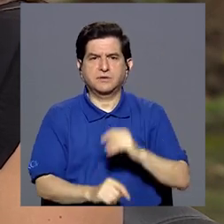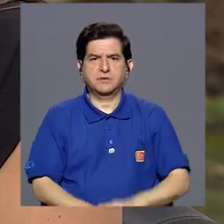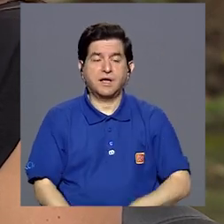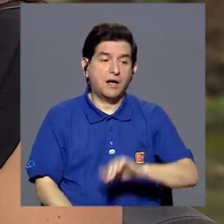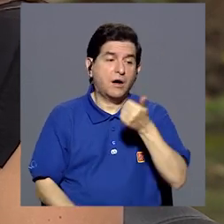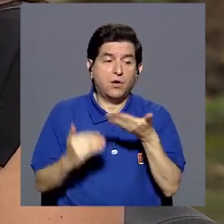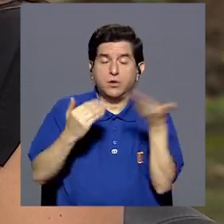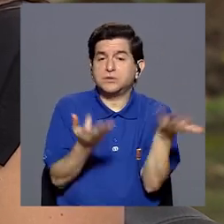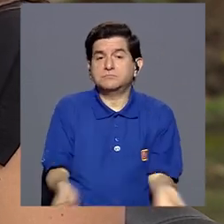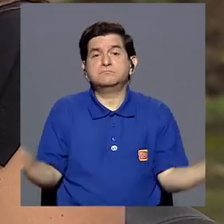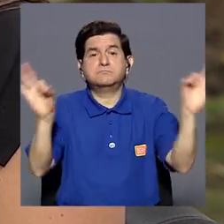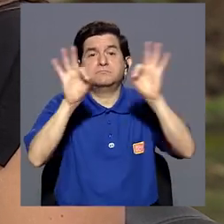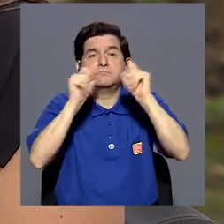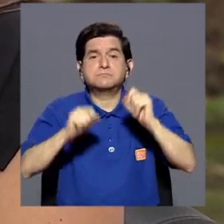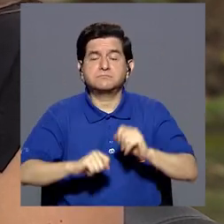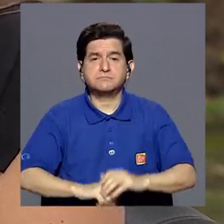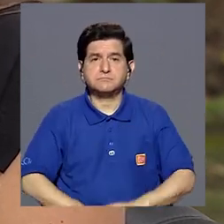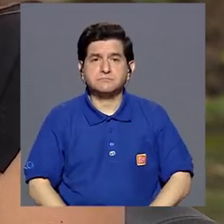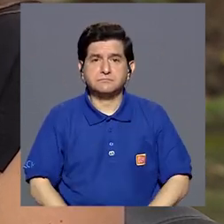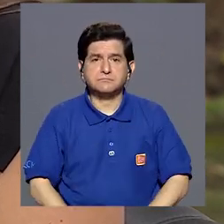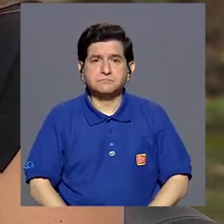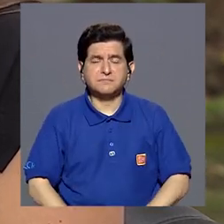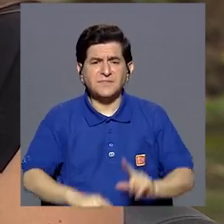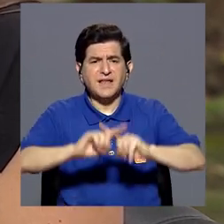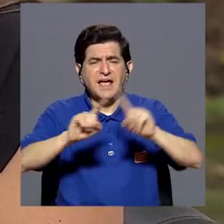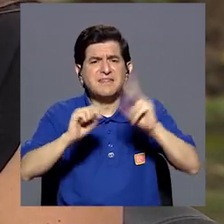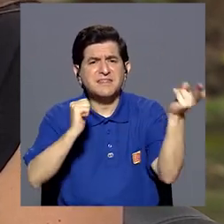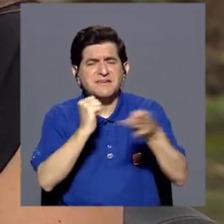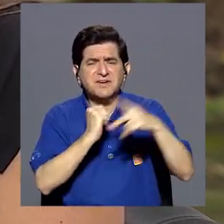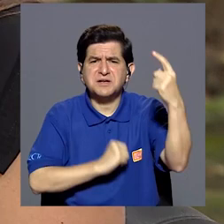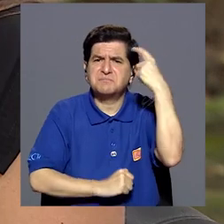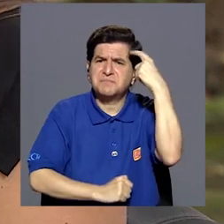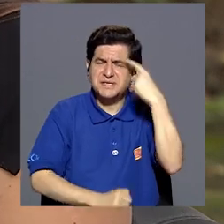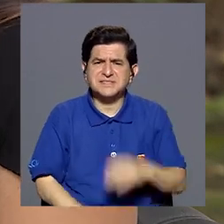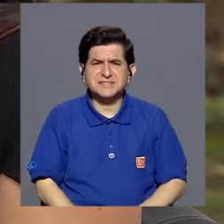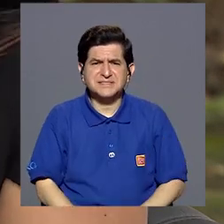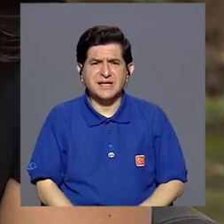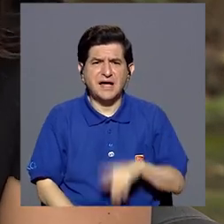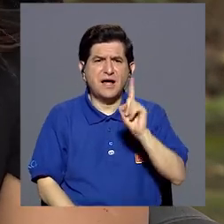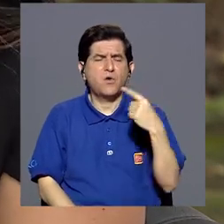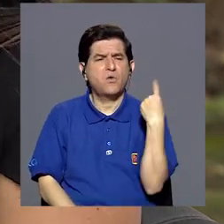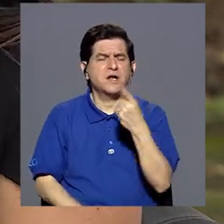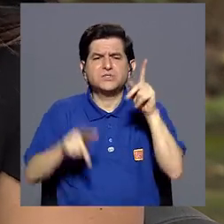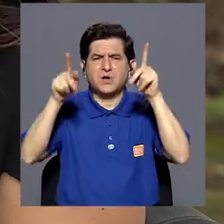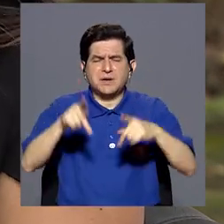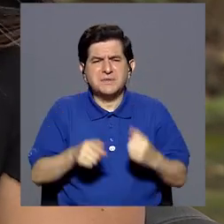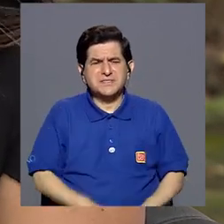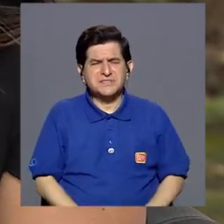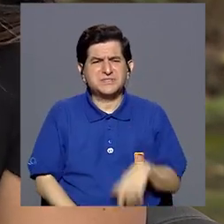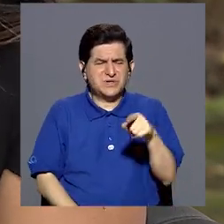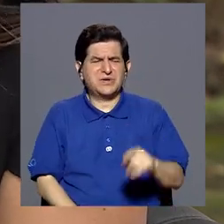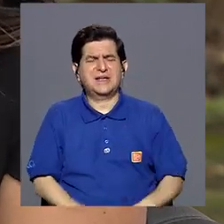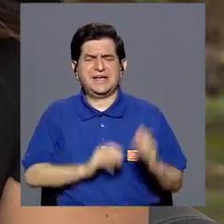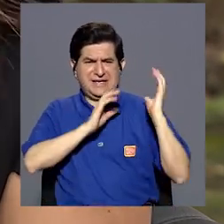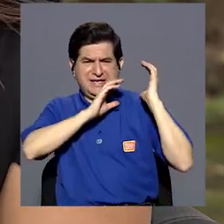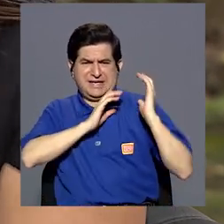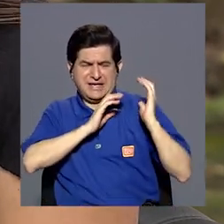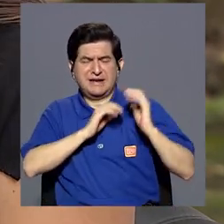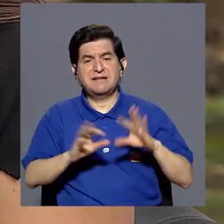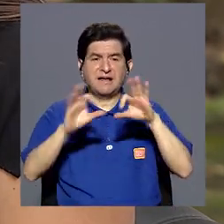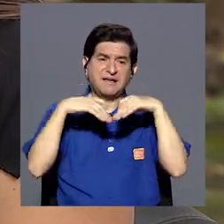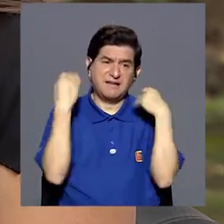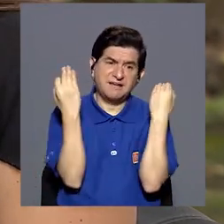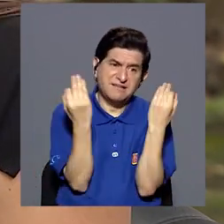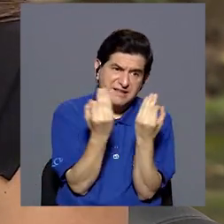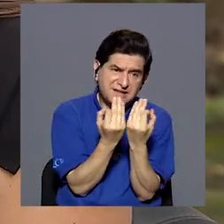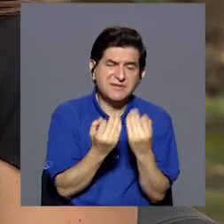Hay otra cosa importante, y es que muchas veces pensamos en recargar a una sola persona, generalmente de la